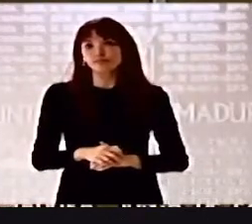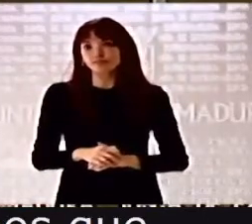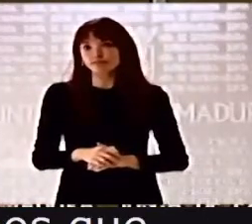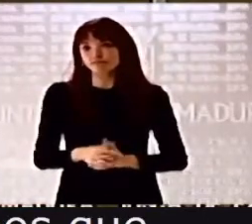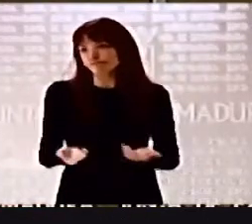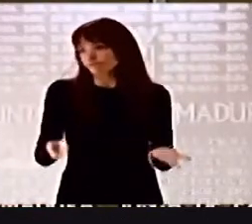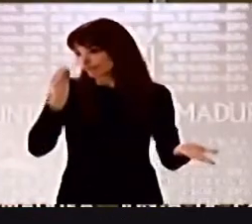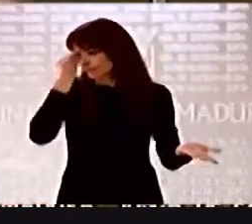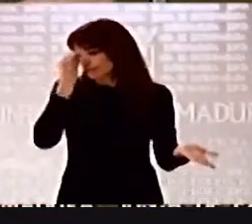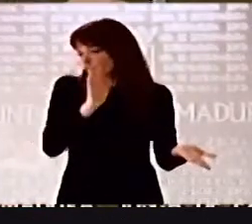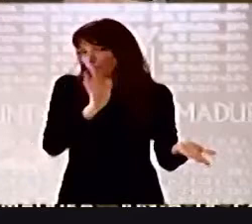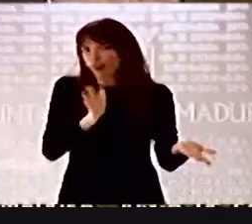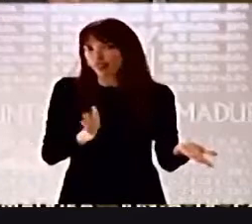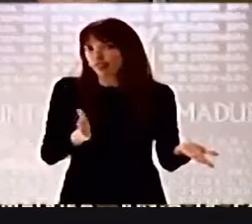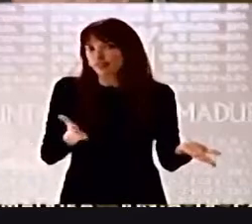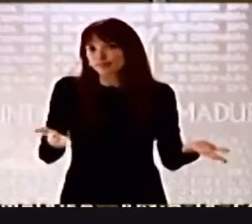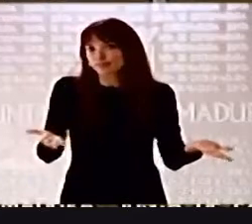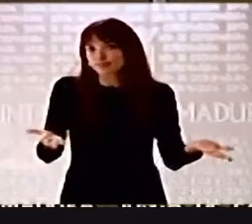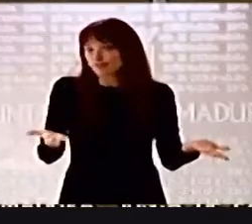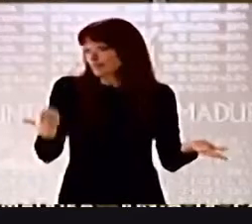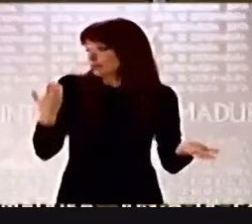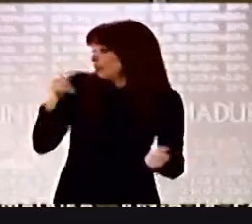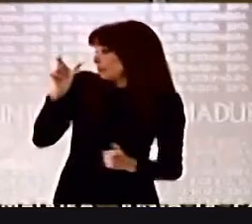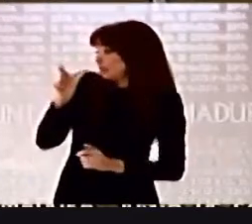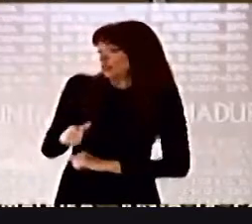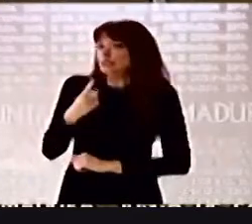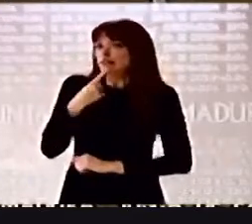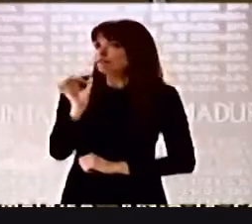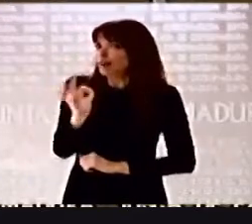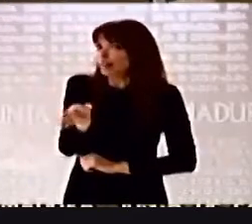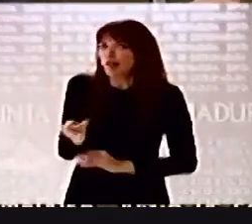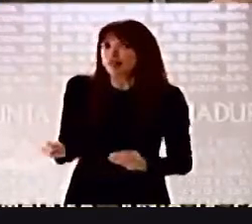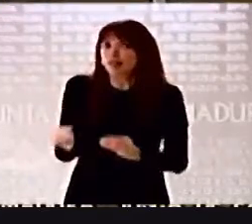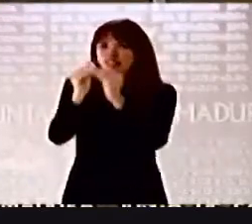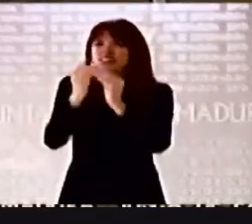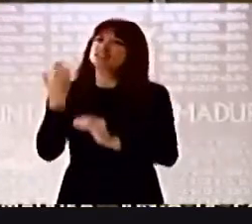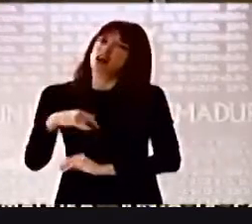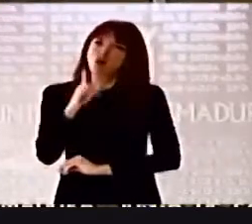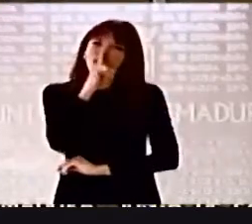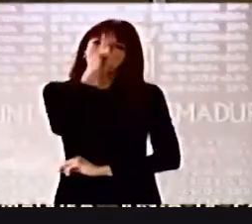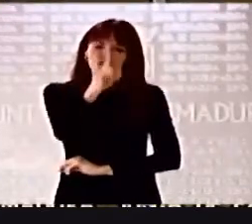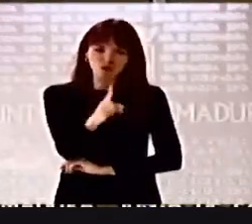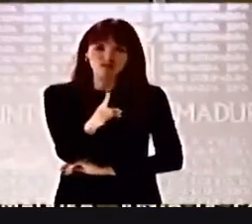parece una... Me decía lo de una persona, lo decía con cierta razón, oye, llevamos un año.